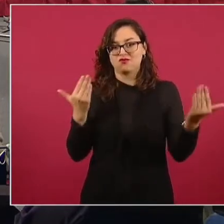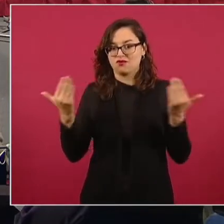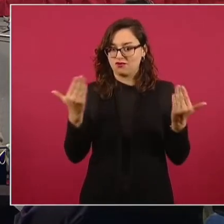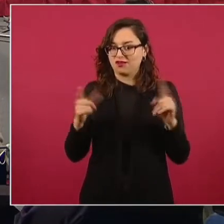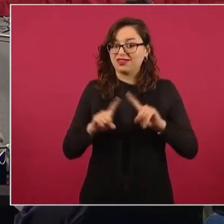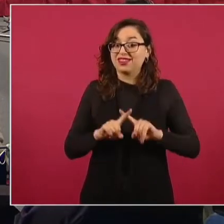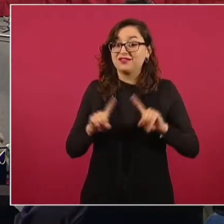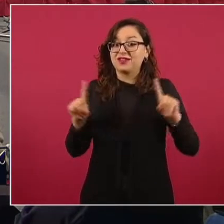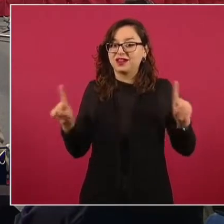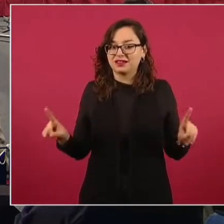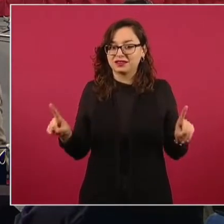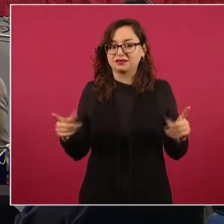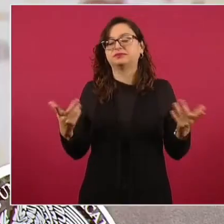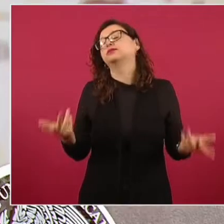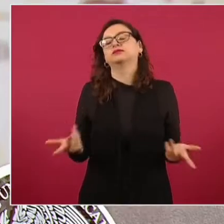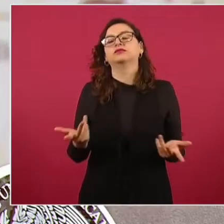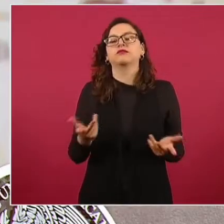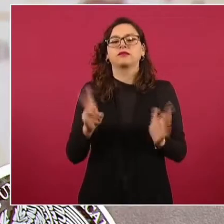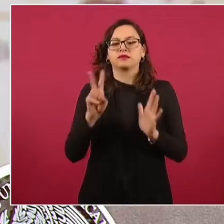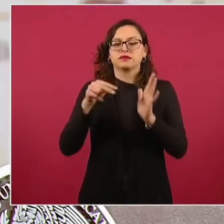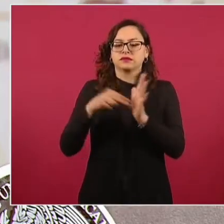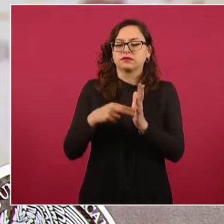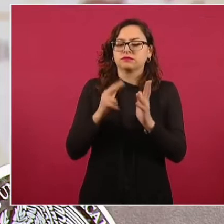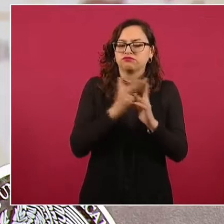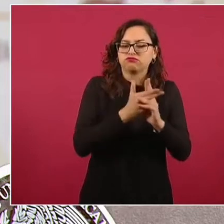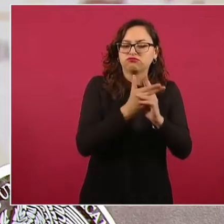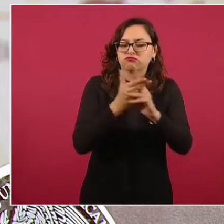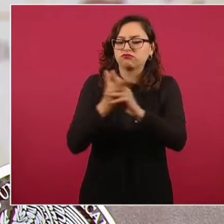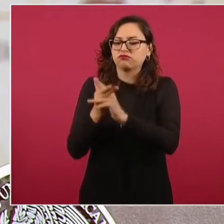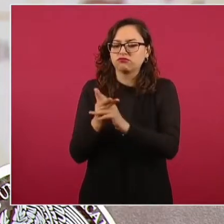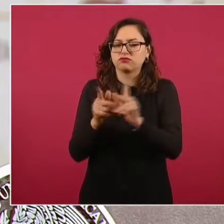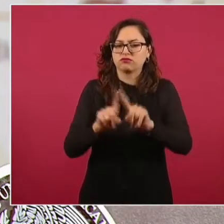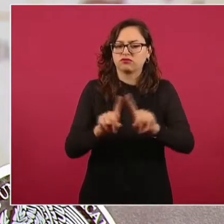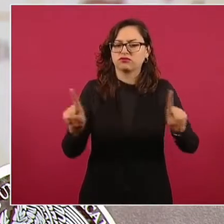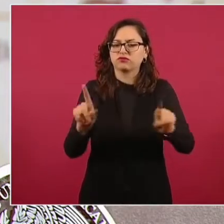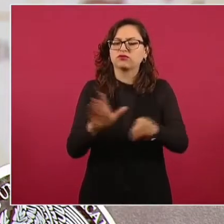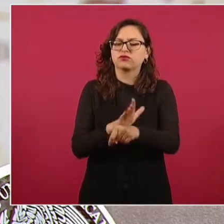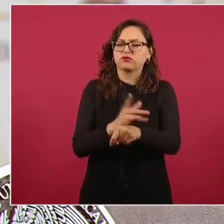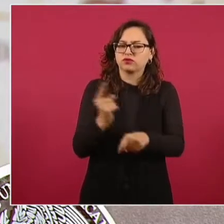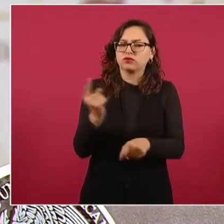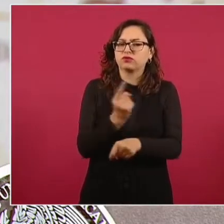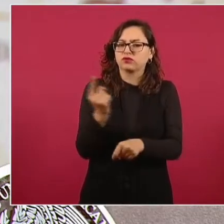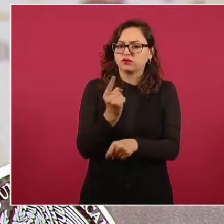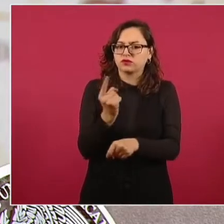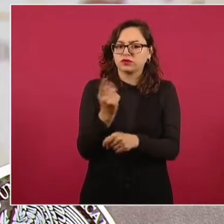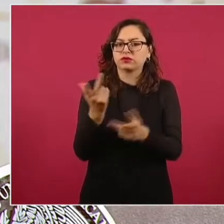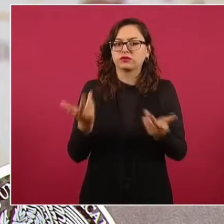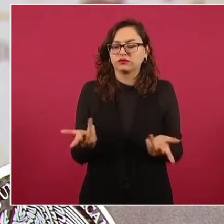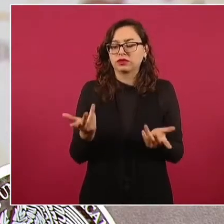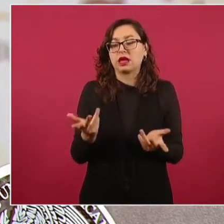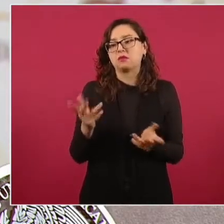la diferencia de más de 2,000 homicidios dolosos que se menciona corresponde a una diferencia de la fuente de